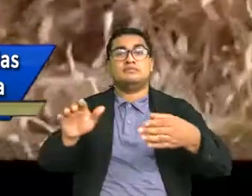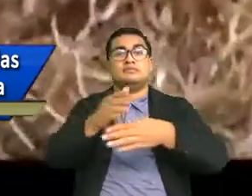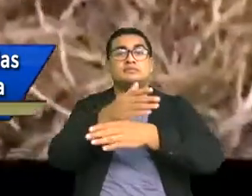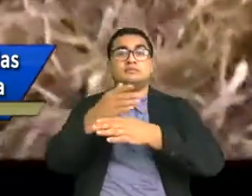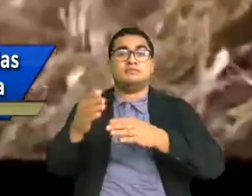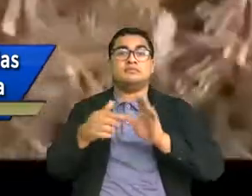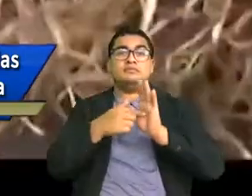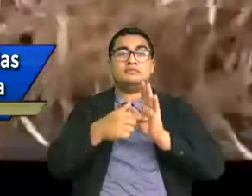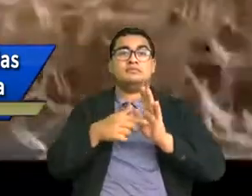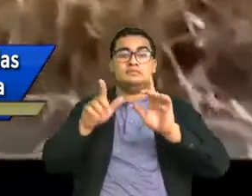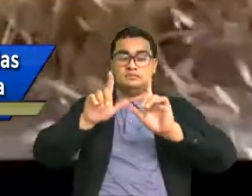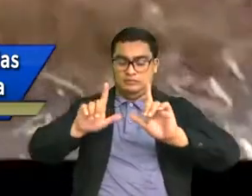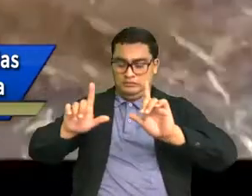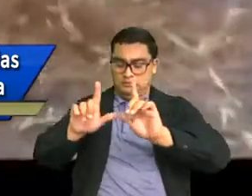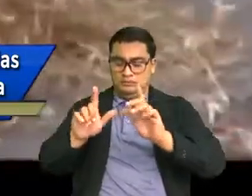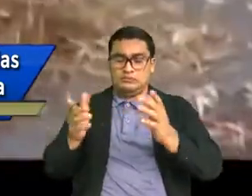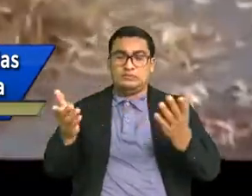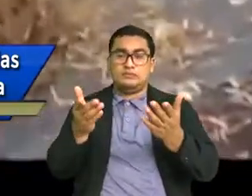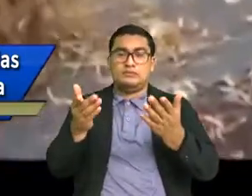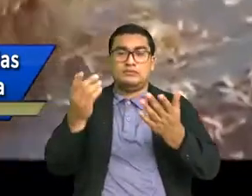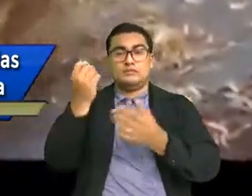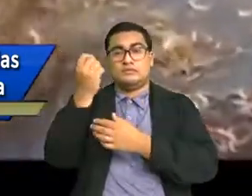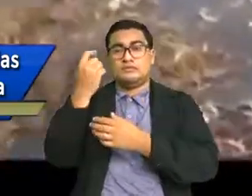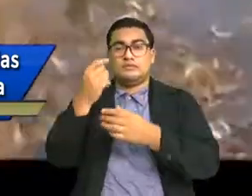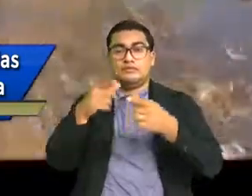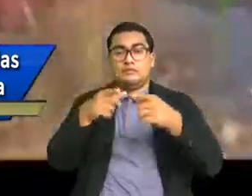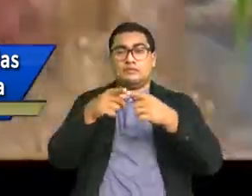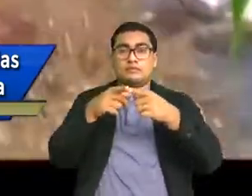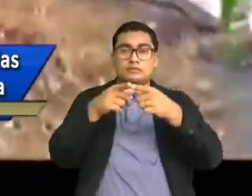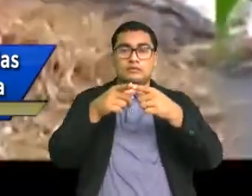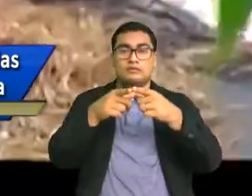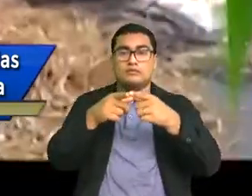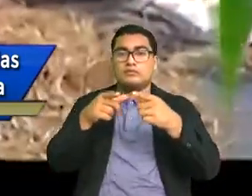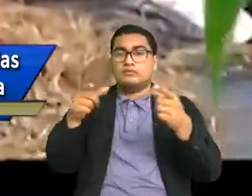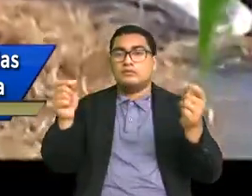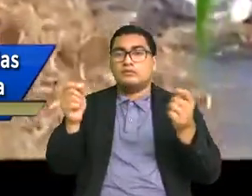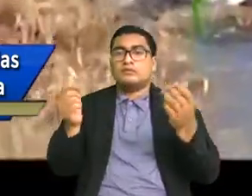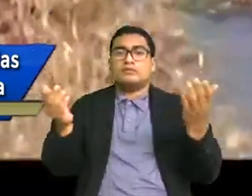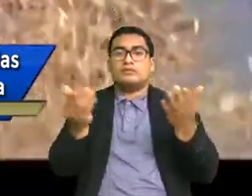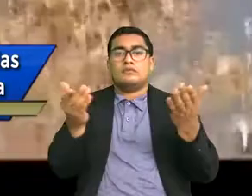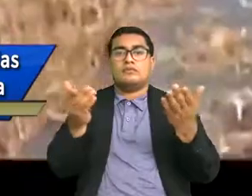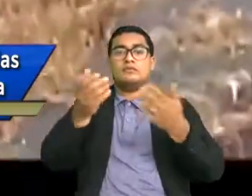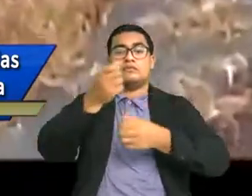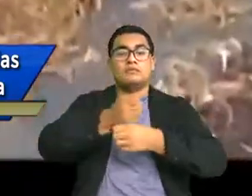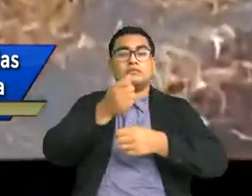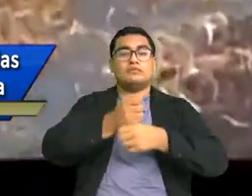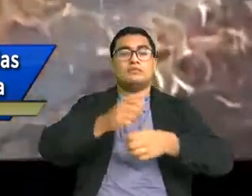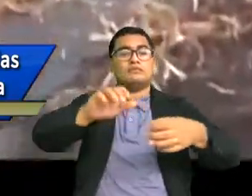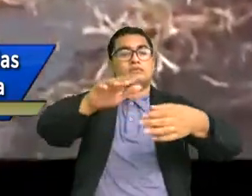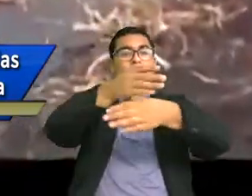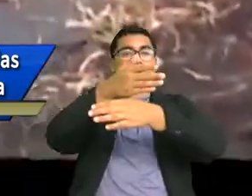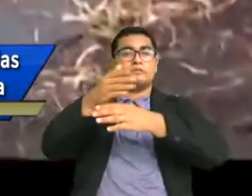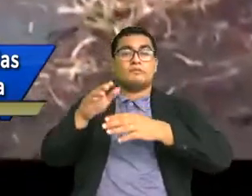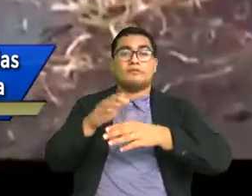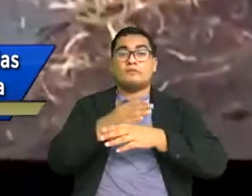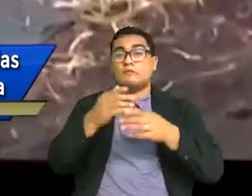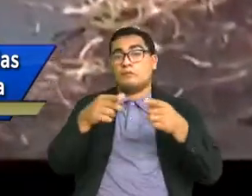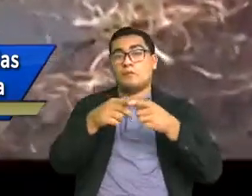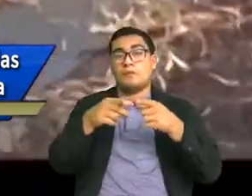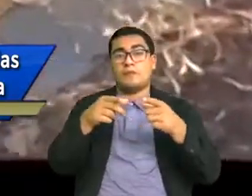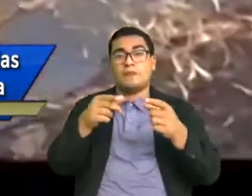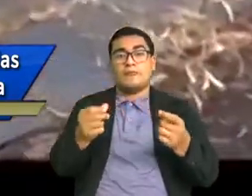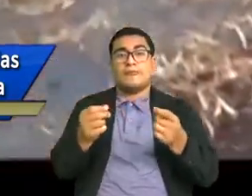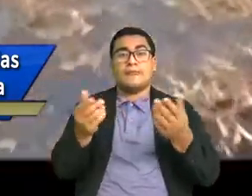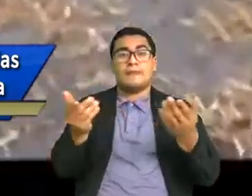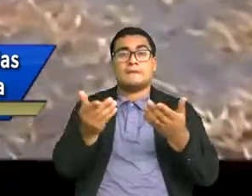casona como entendemos como podríamos distribuir la capital en las zonas productivas es decir qué productos se caracterizan en cada región de manawan kaunas